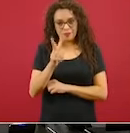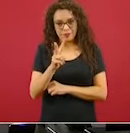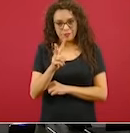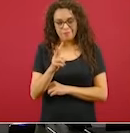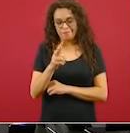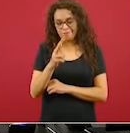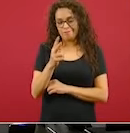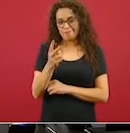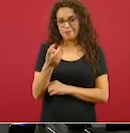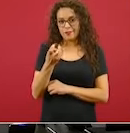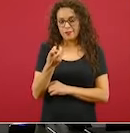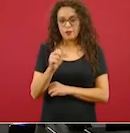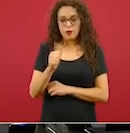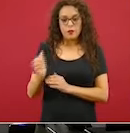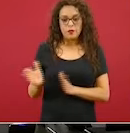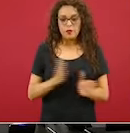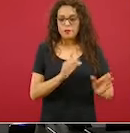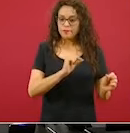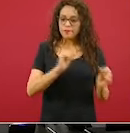favor.